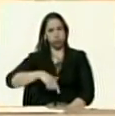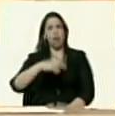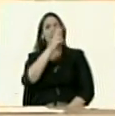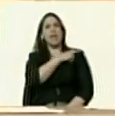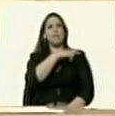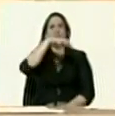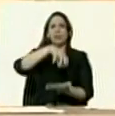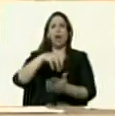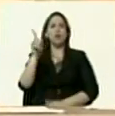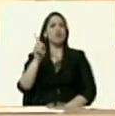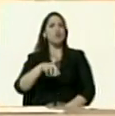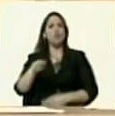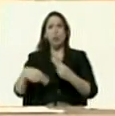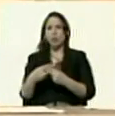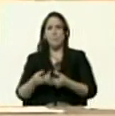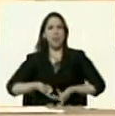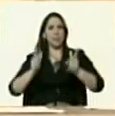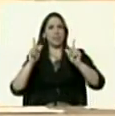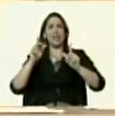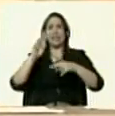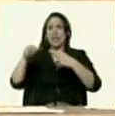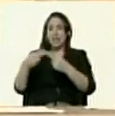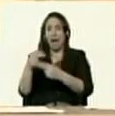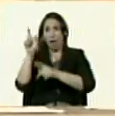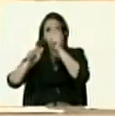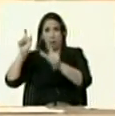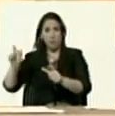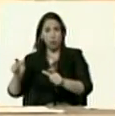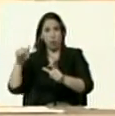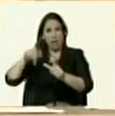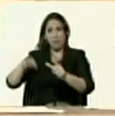no permitiría jamás que nadie